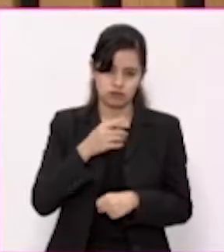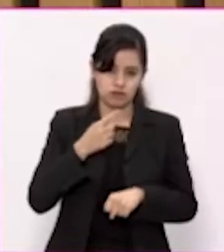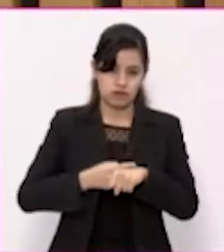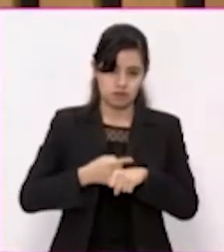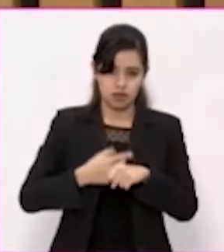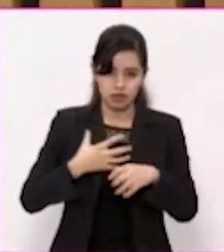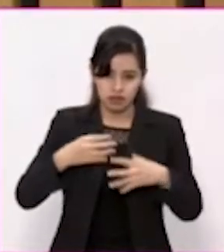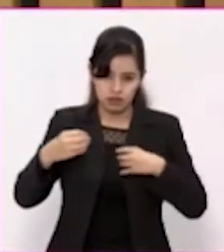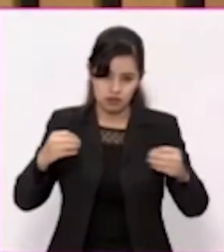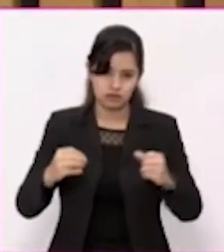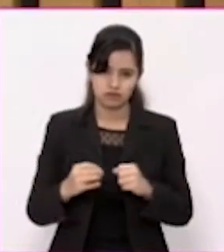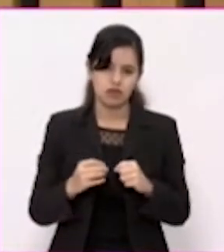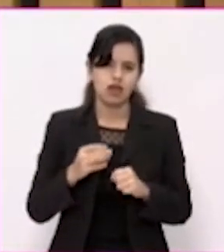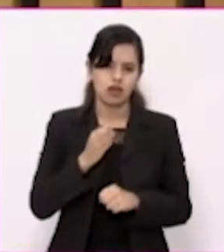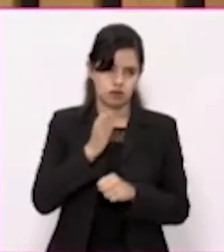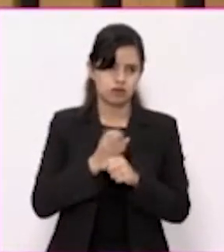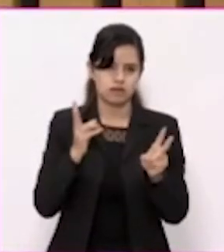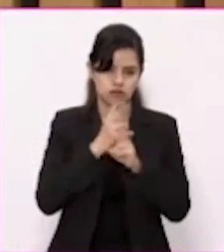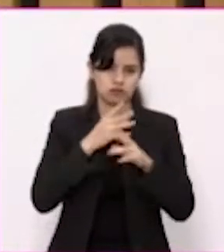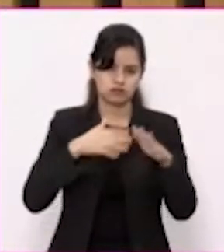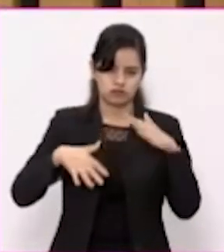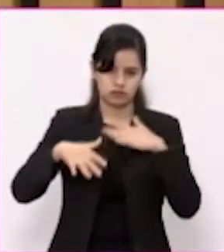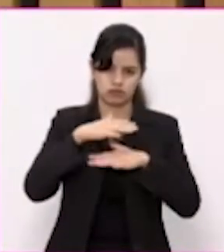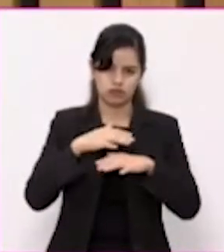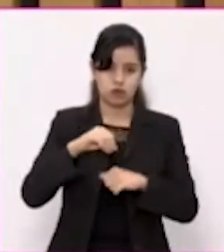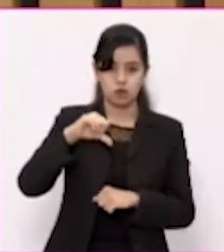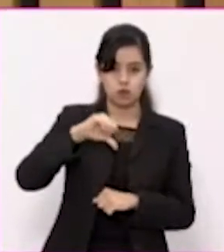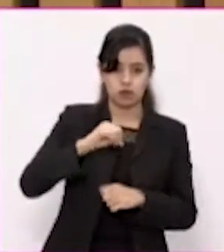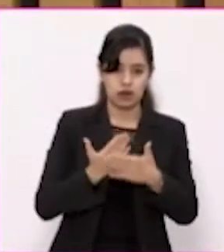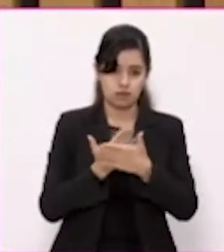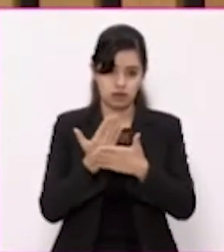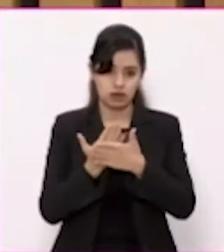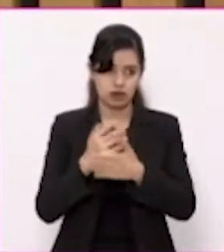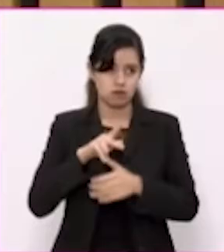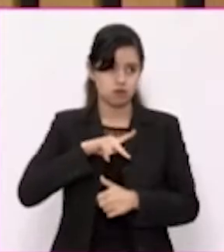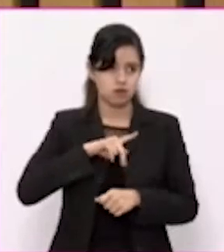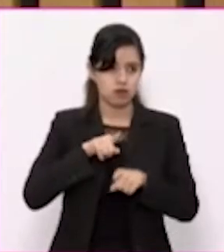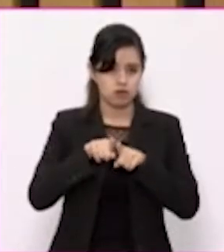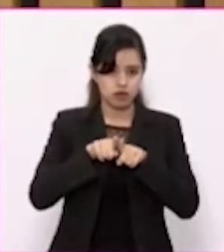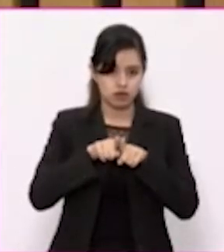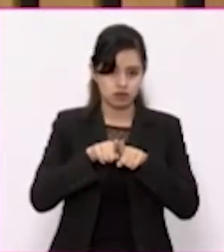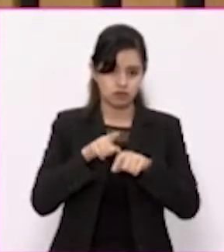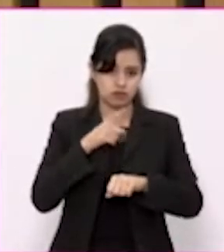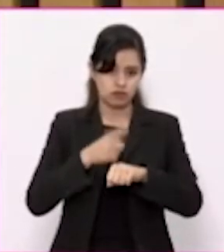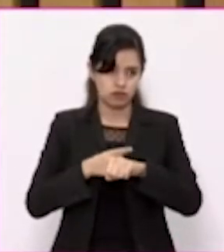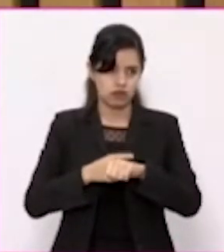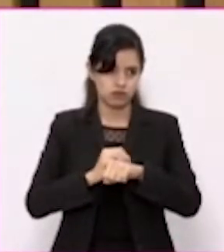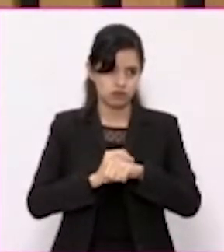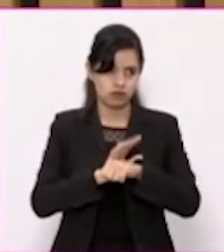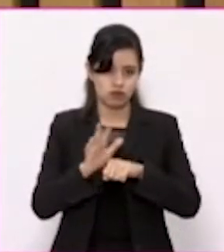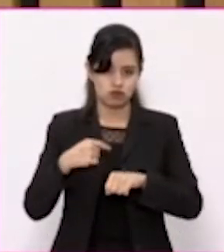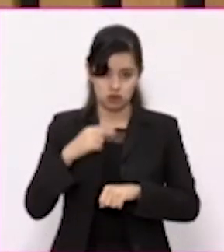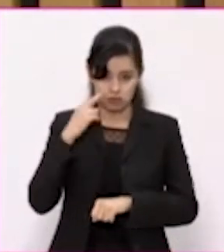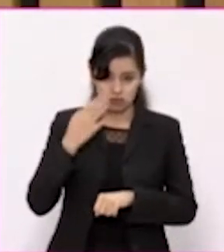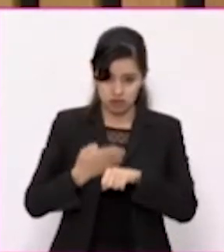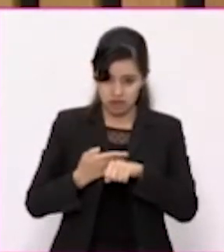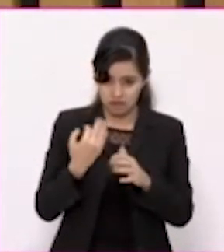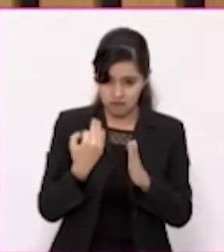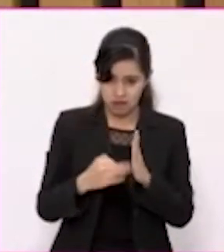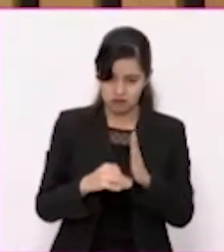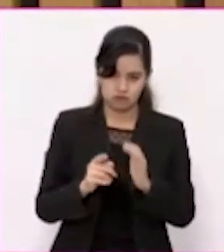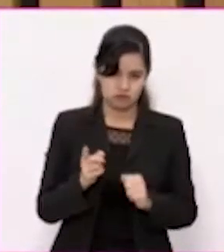y el espacio está ventilado. Además, hoy por la mañana murió mi hermanito Valfre Vargas de COVID. No soy ningún irresponsable ni ligero con